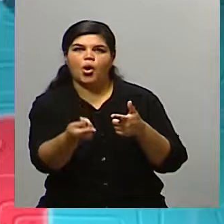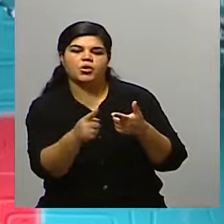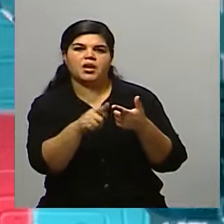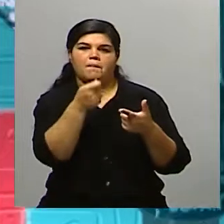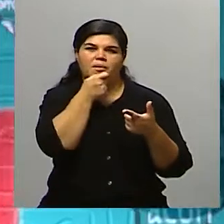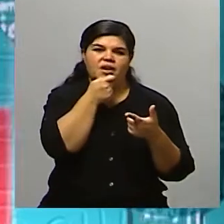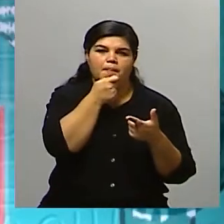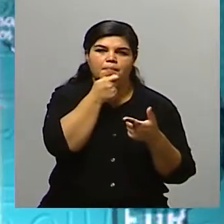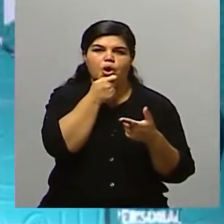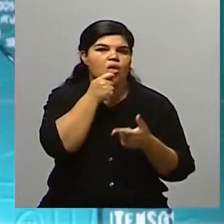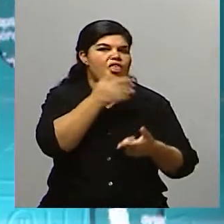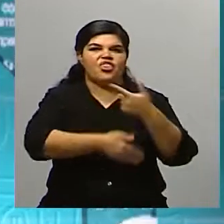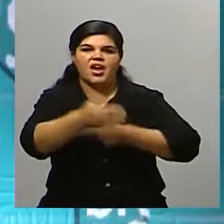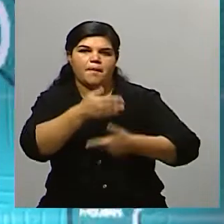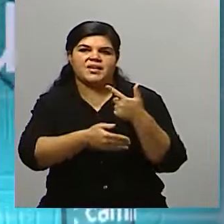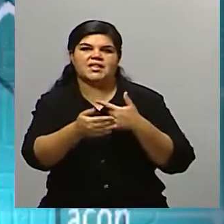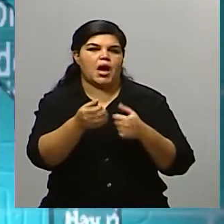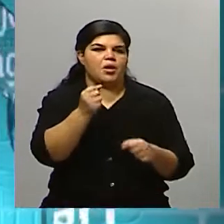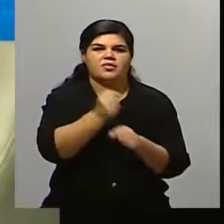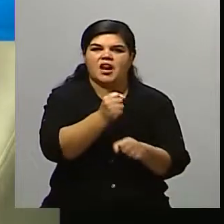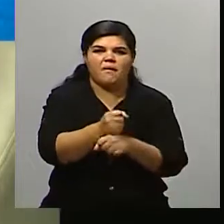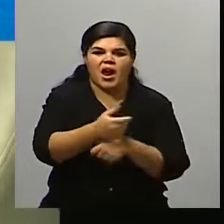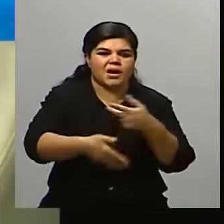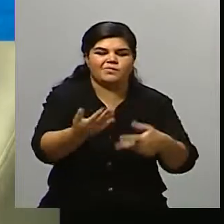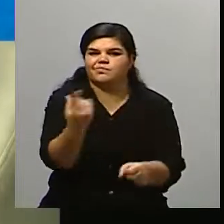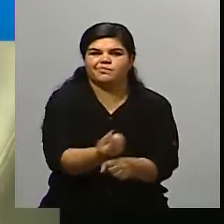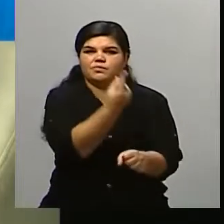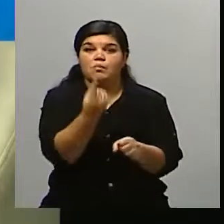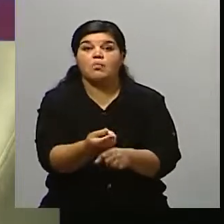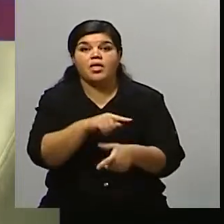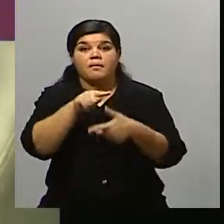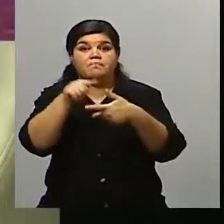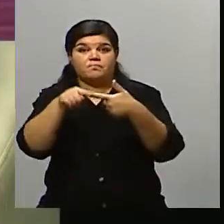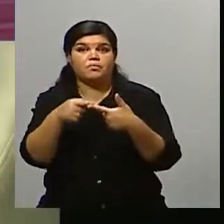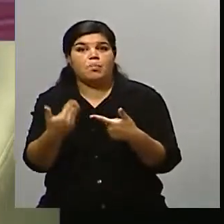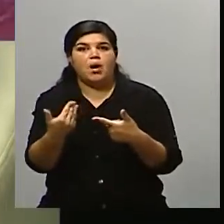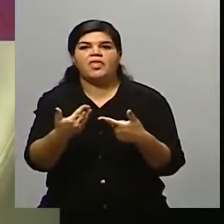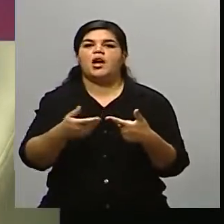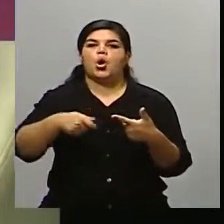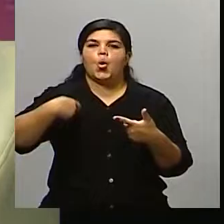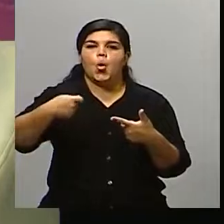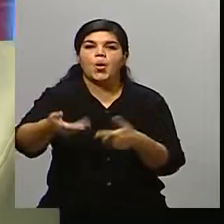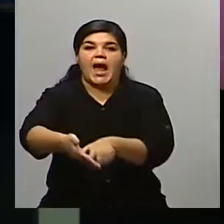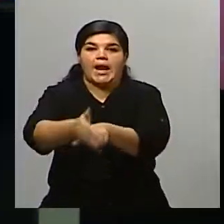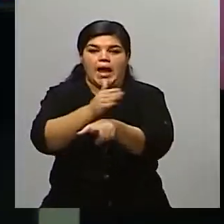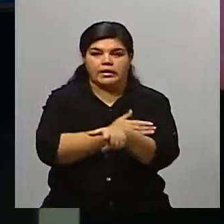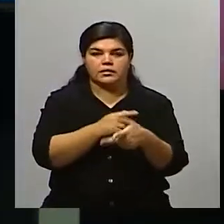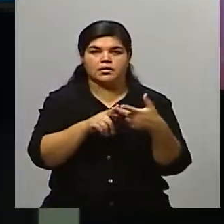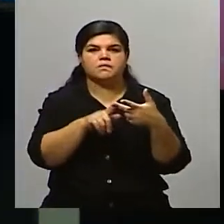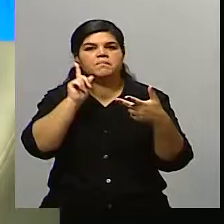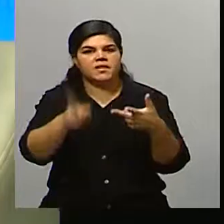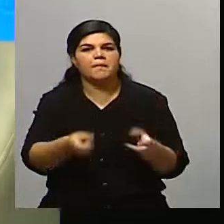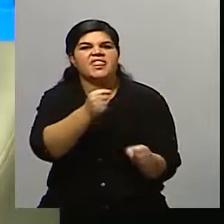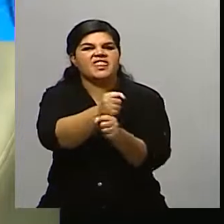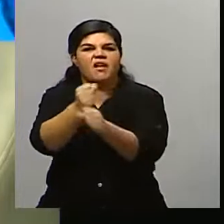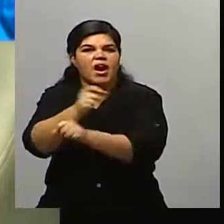contingencia, ¿no? Por eso muchas personas se jubilan anticipadamente también. El desempleo es otra contingencia de la vida, ¿no? Eso